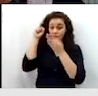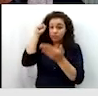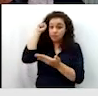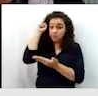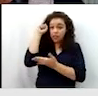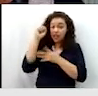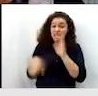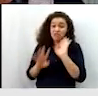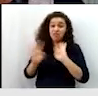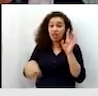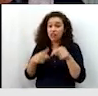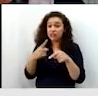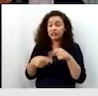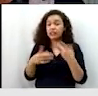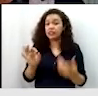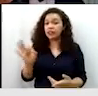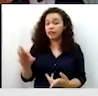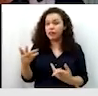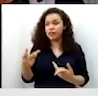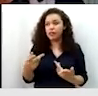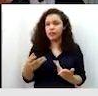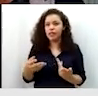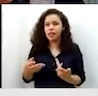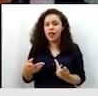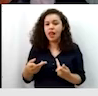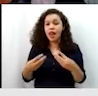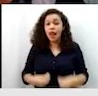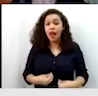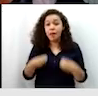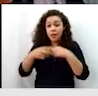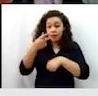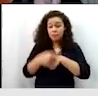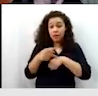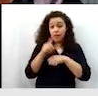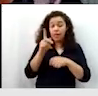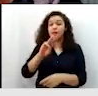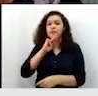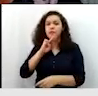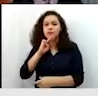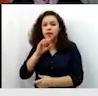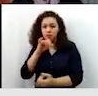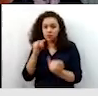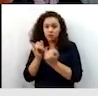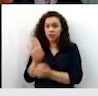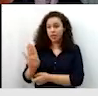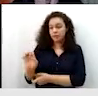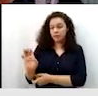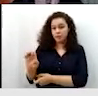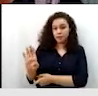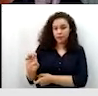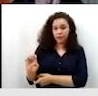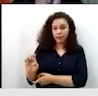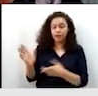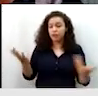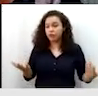interrumpir porque ya se está poniendo en riesgo la vida tanto de la mamá como del producto.